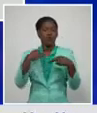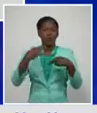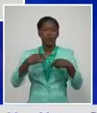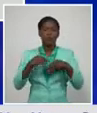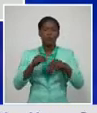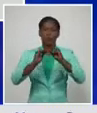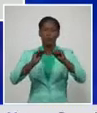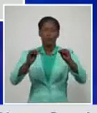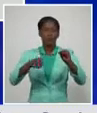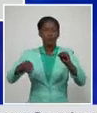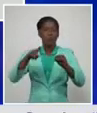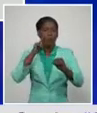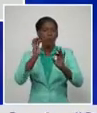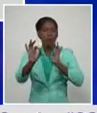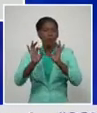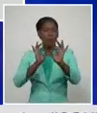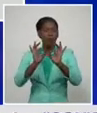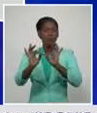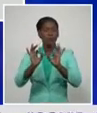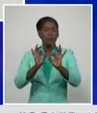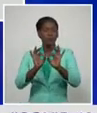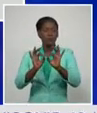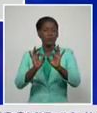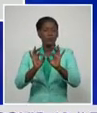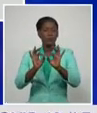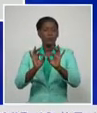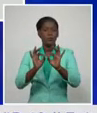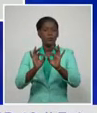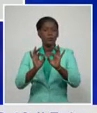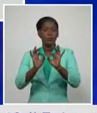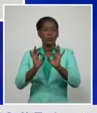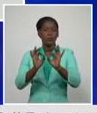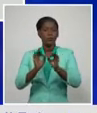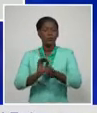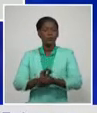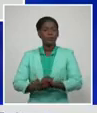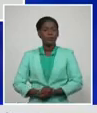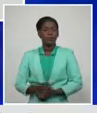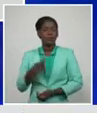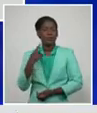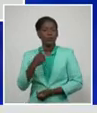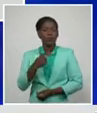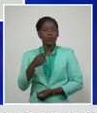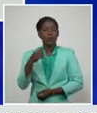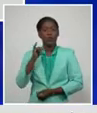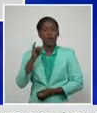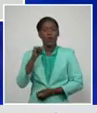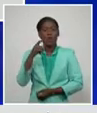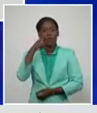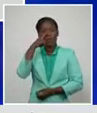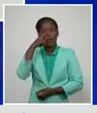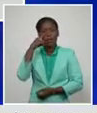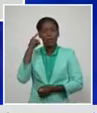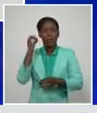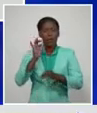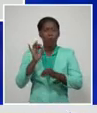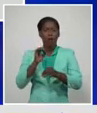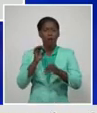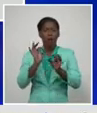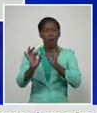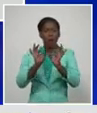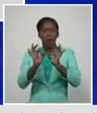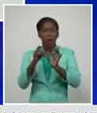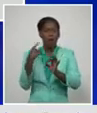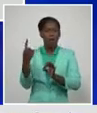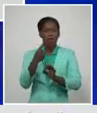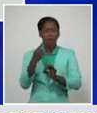pues ha participado, aunque ahora todavía sin que se logre todo lo que queremos. Pero